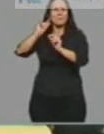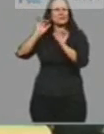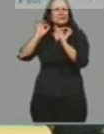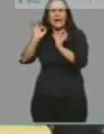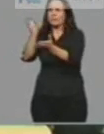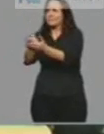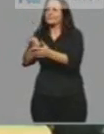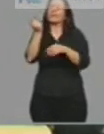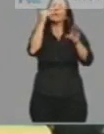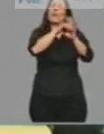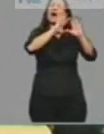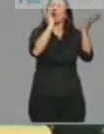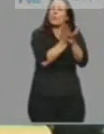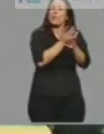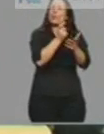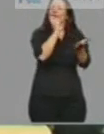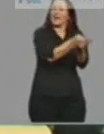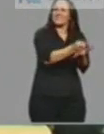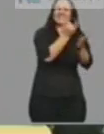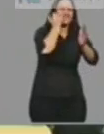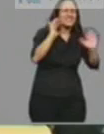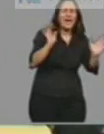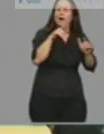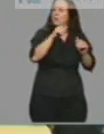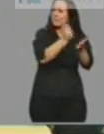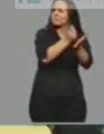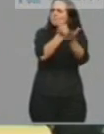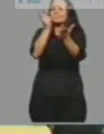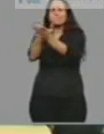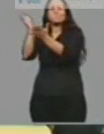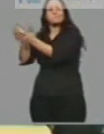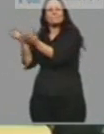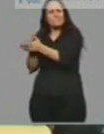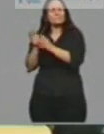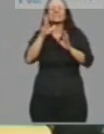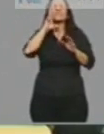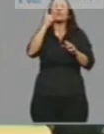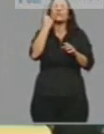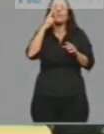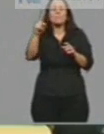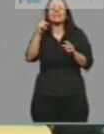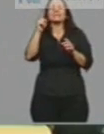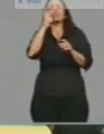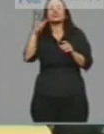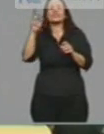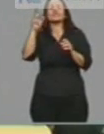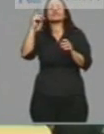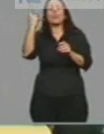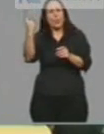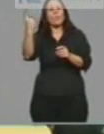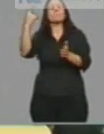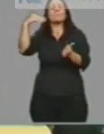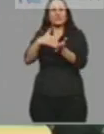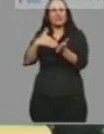Mundial, a la Corporación Argentina de Fomento, 51.201 millones de dólares. En